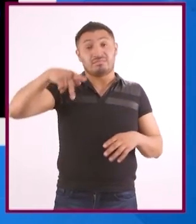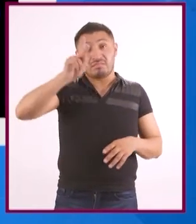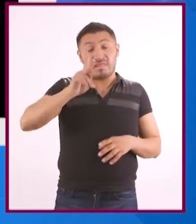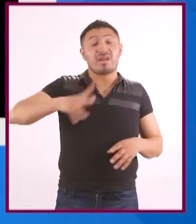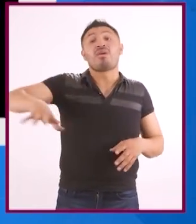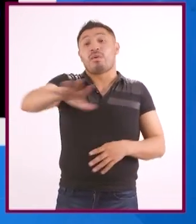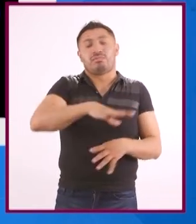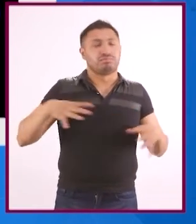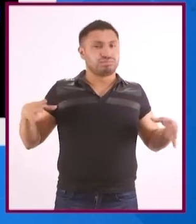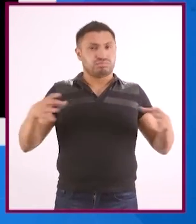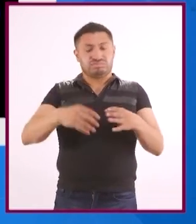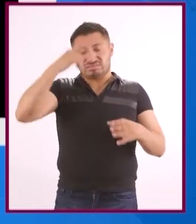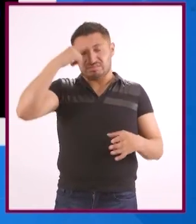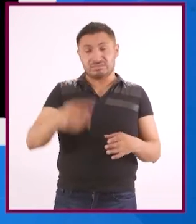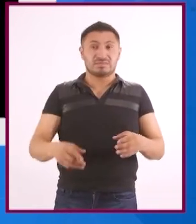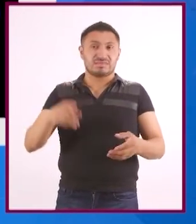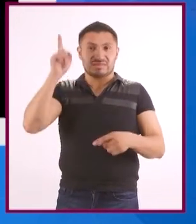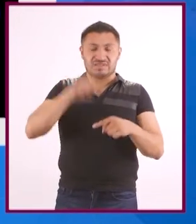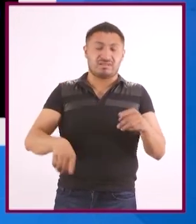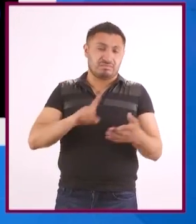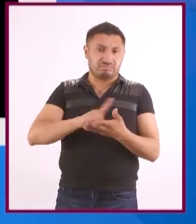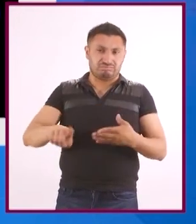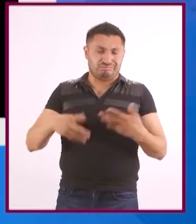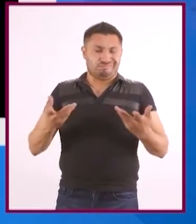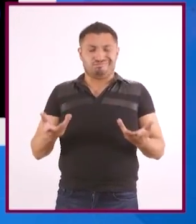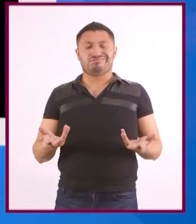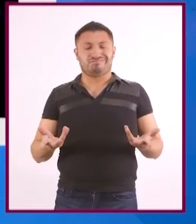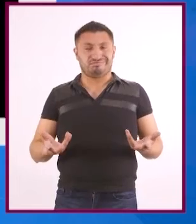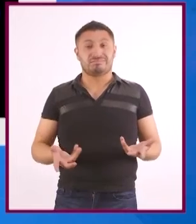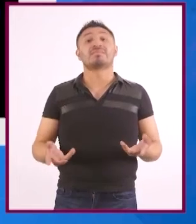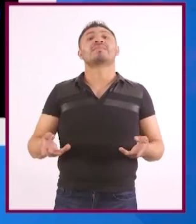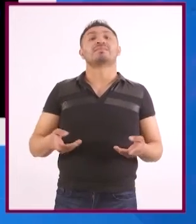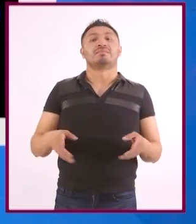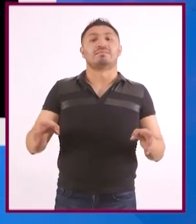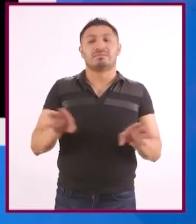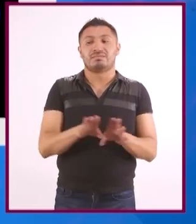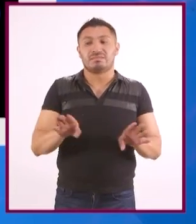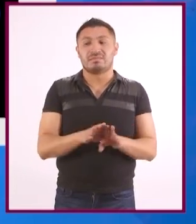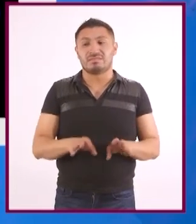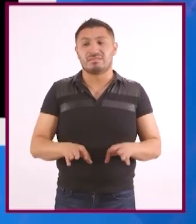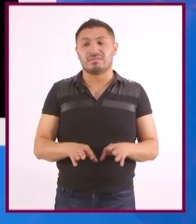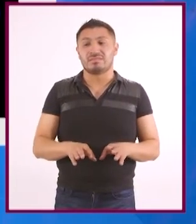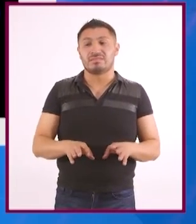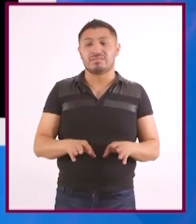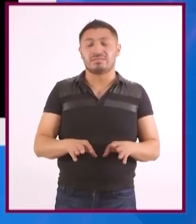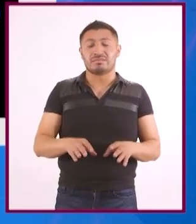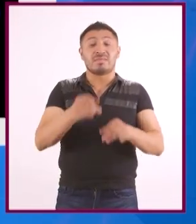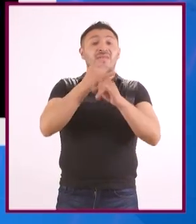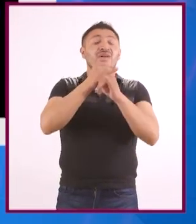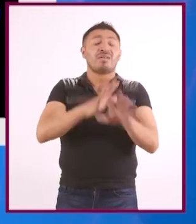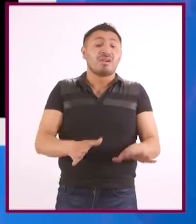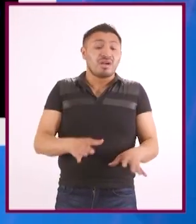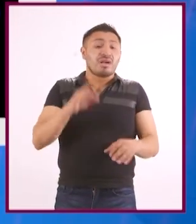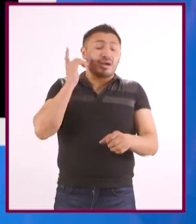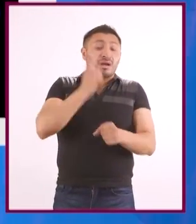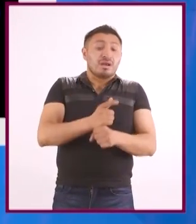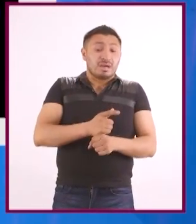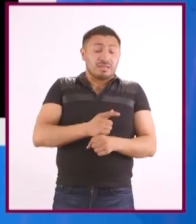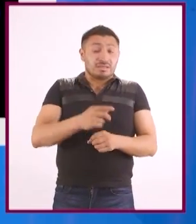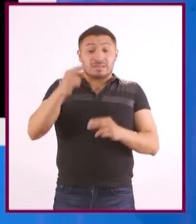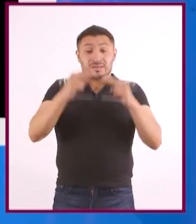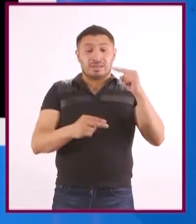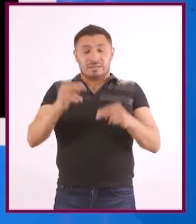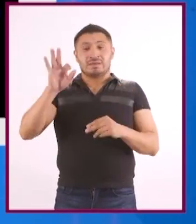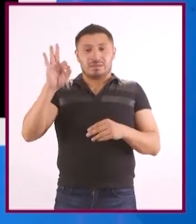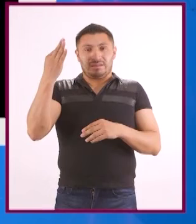para impedir el acceso a derechos. ¿Cómo pueden uniformizarse los criterios a nivel federal? Efectivamente, es